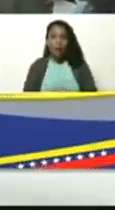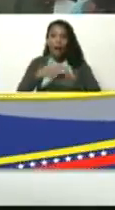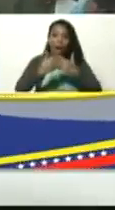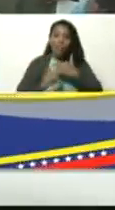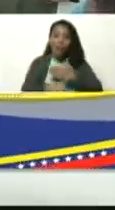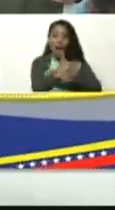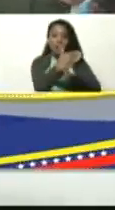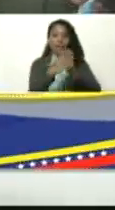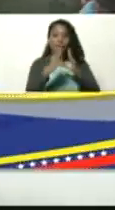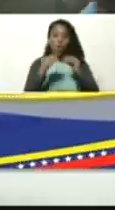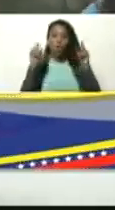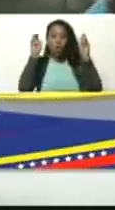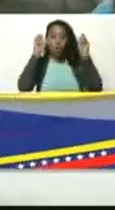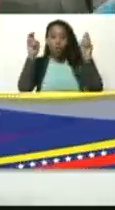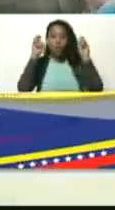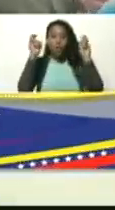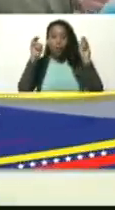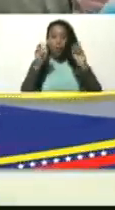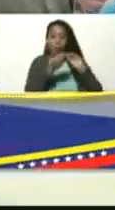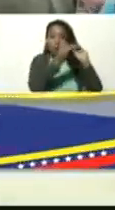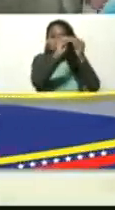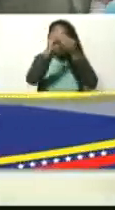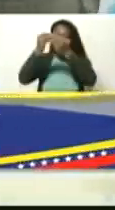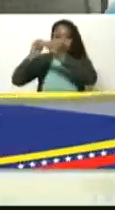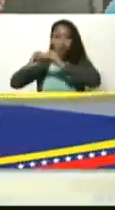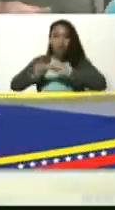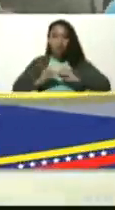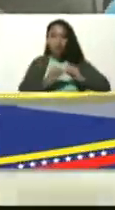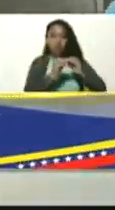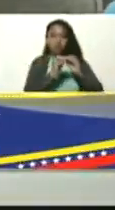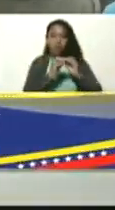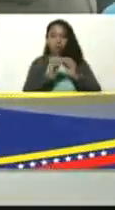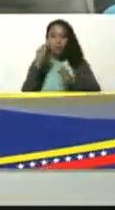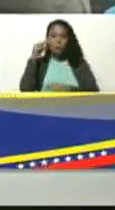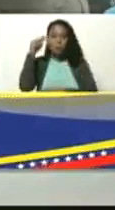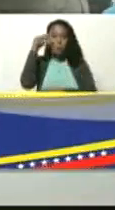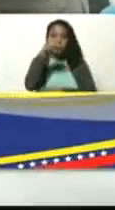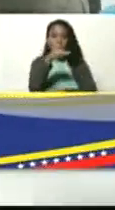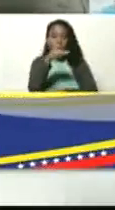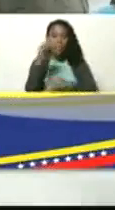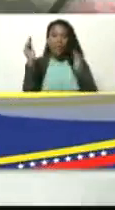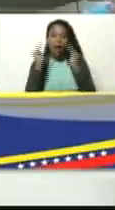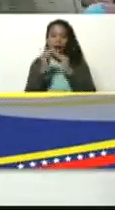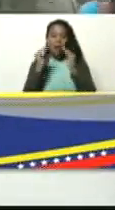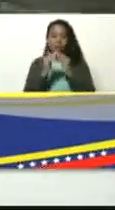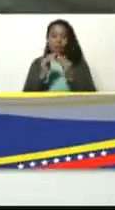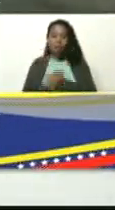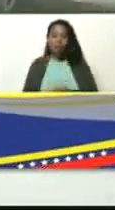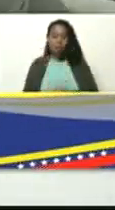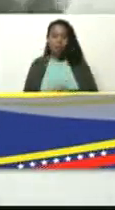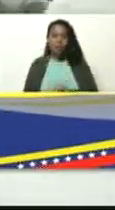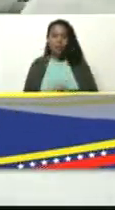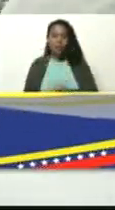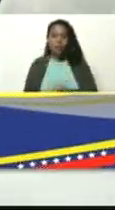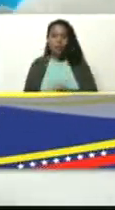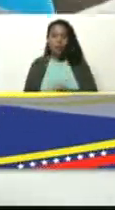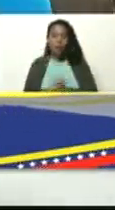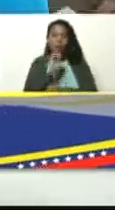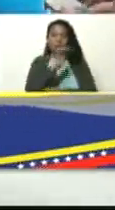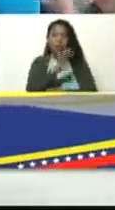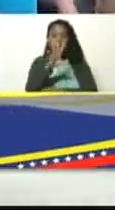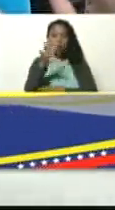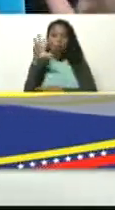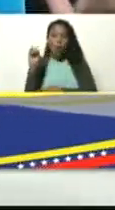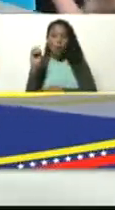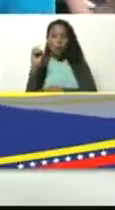en todos los temas de acondicionamiento, la visualización de las viviendas. Ya tenemos